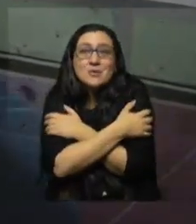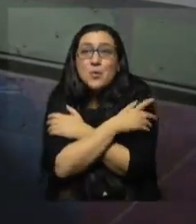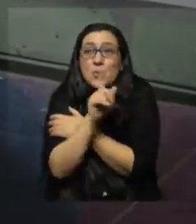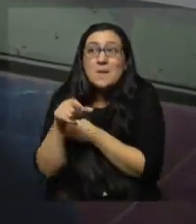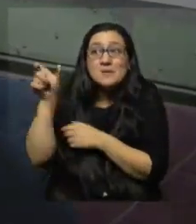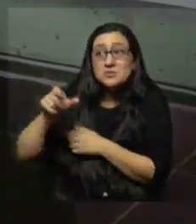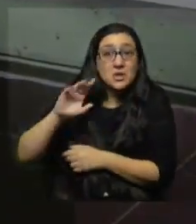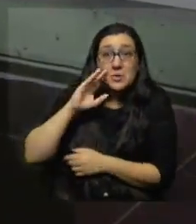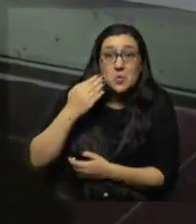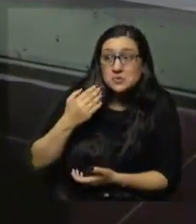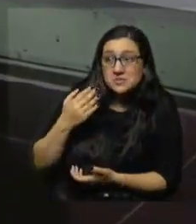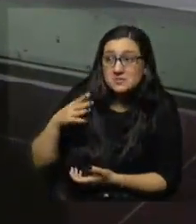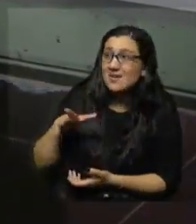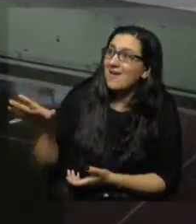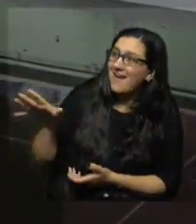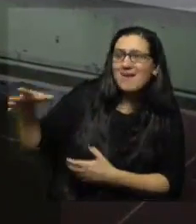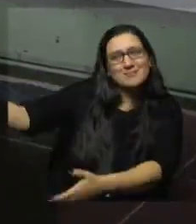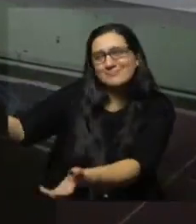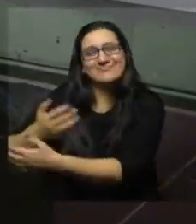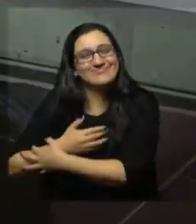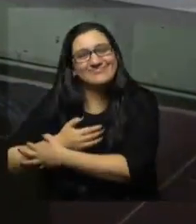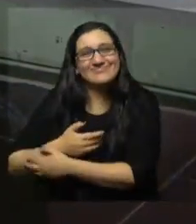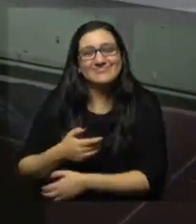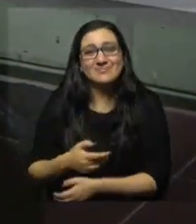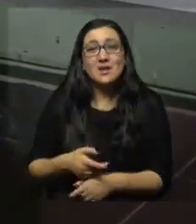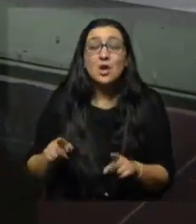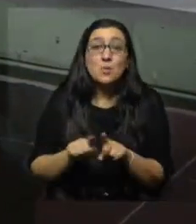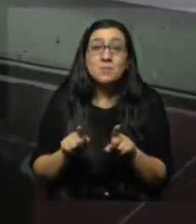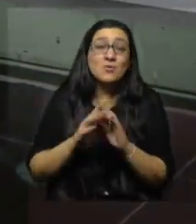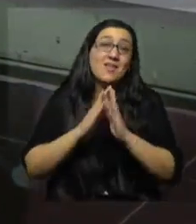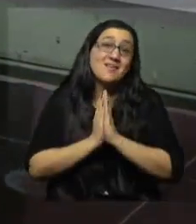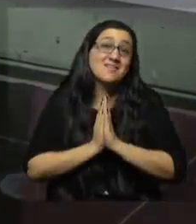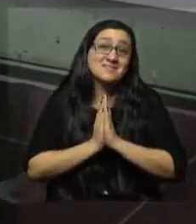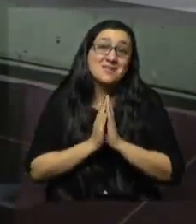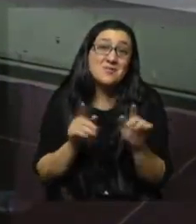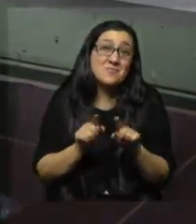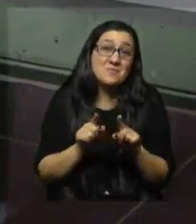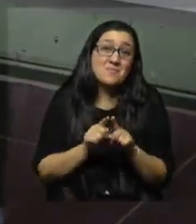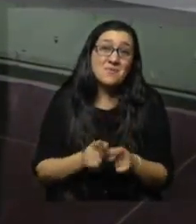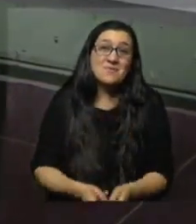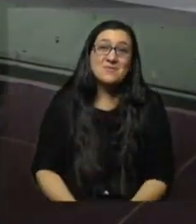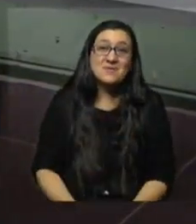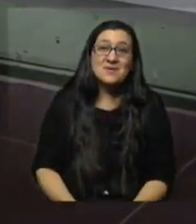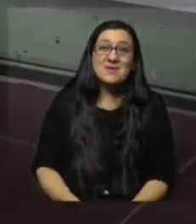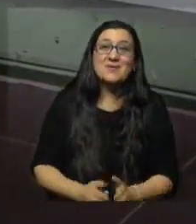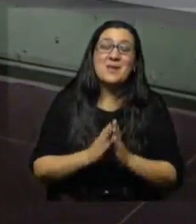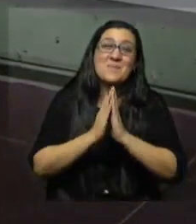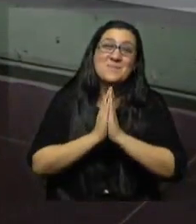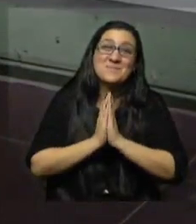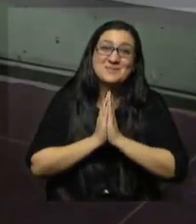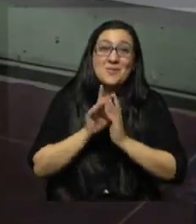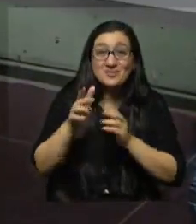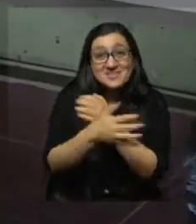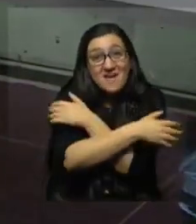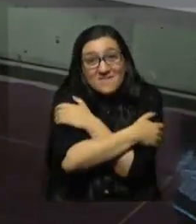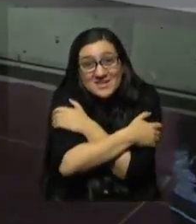solamente lo haces en un partido de fútbol. Una jornada. Misa. ¿En dónde? En una misa. Sí. ¡Buah! ¿En una misa la gente a vos? ¿Usted se abraza de